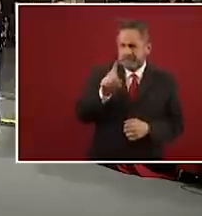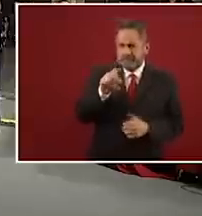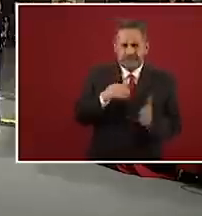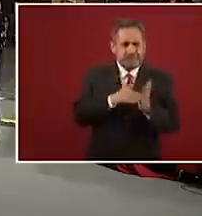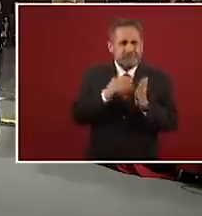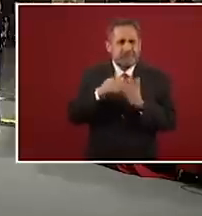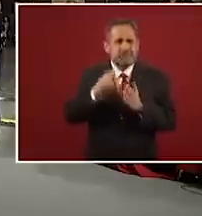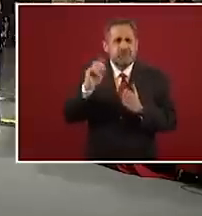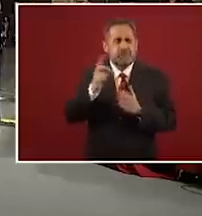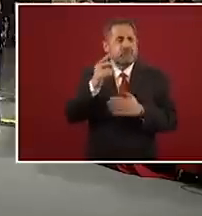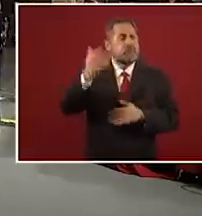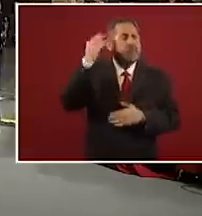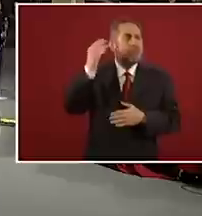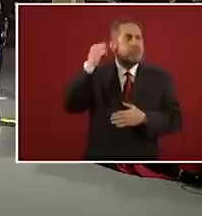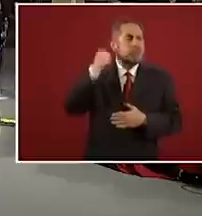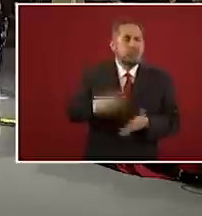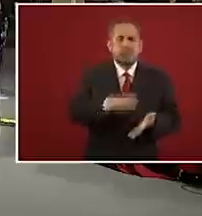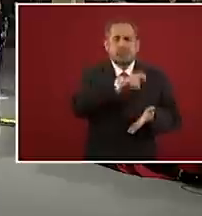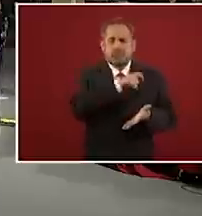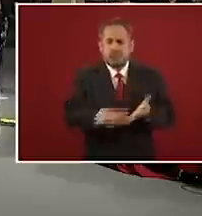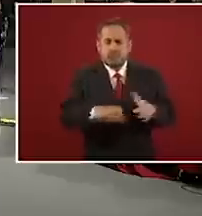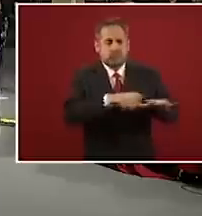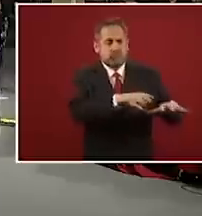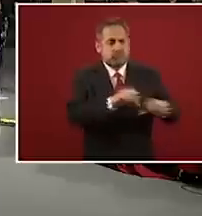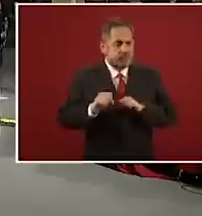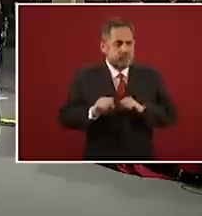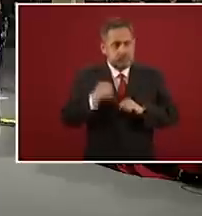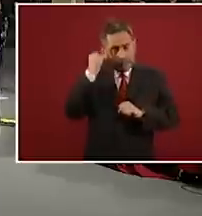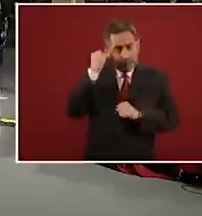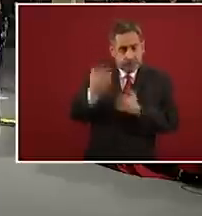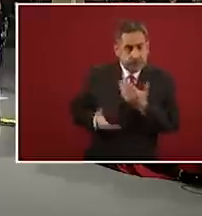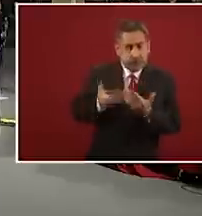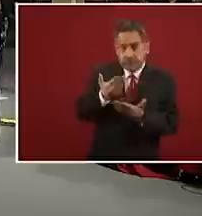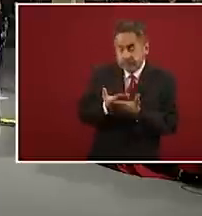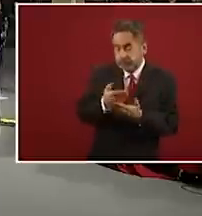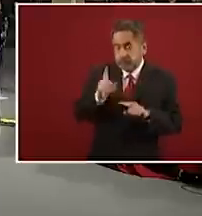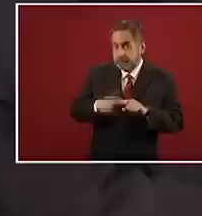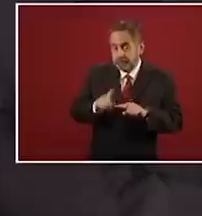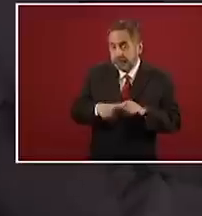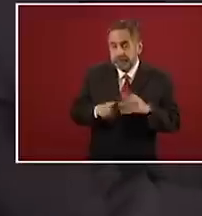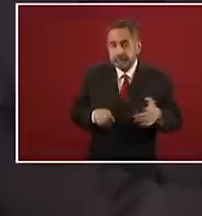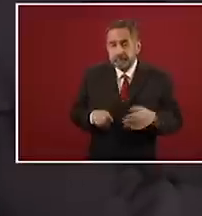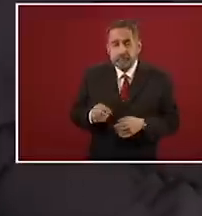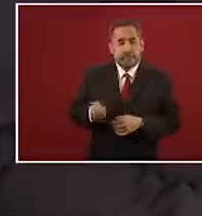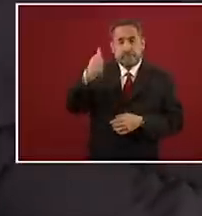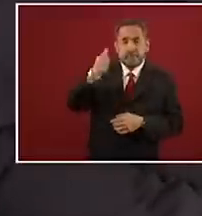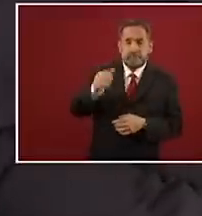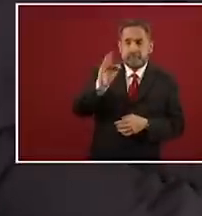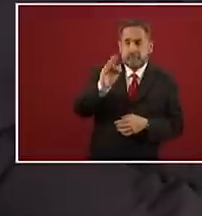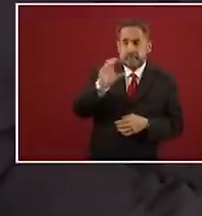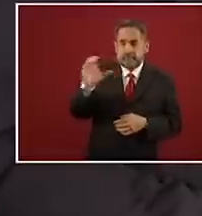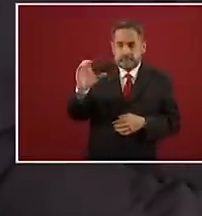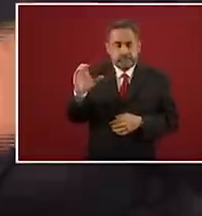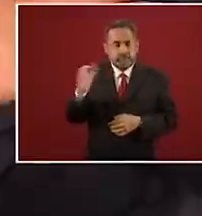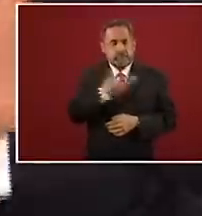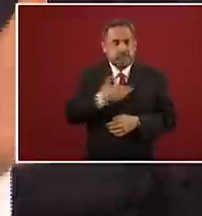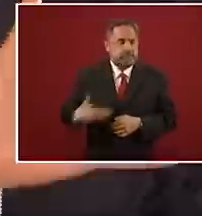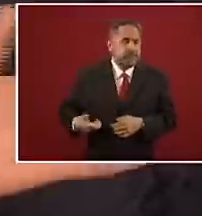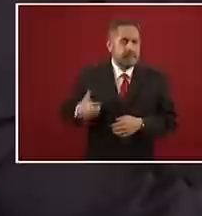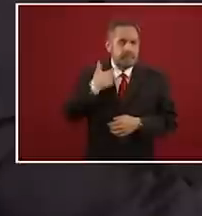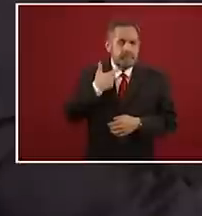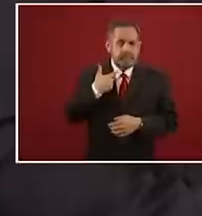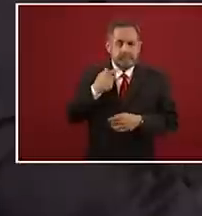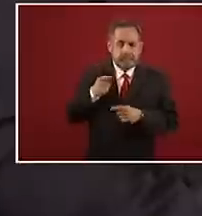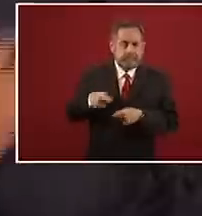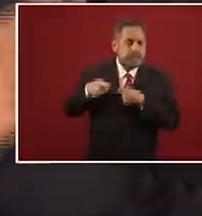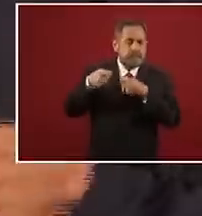dólares para comprar ese avión durante el, porque la propuesta al principio fue de Felipe Calderón y obviamente delegada